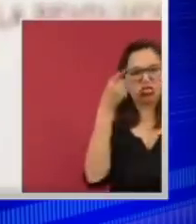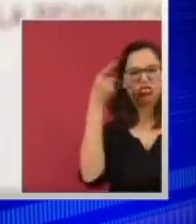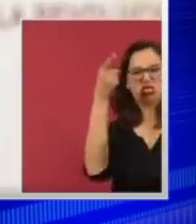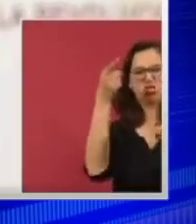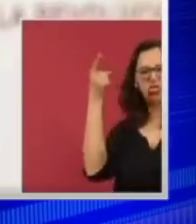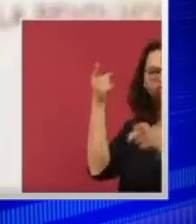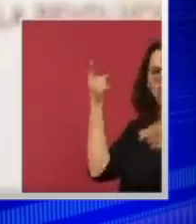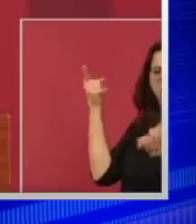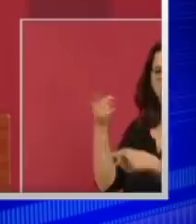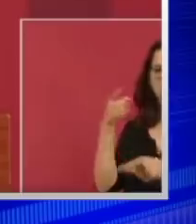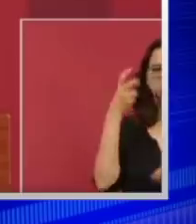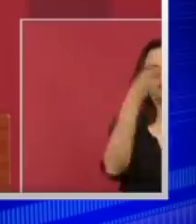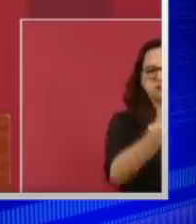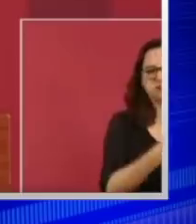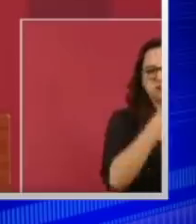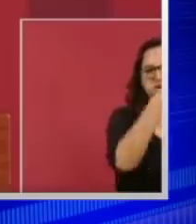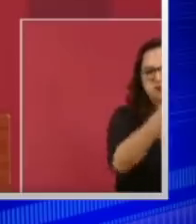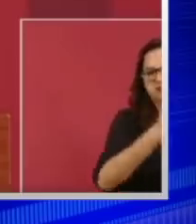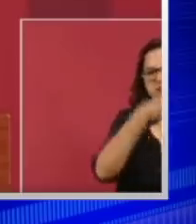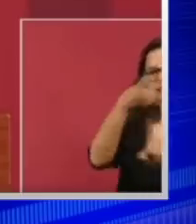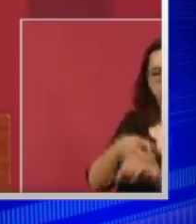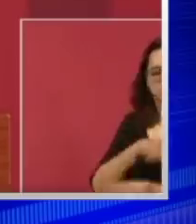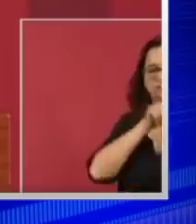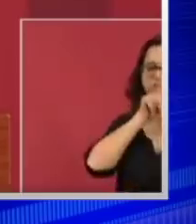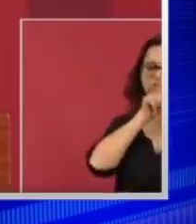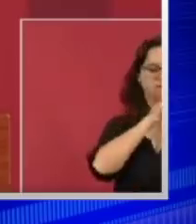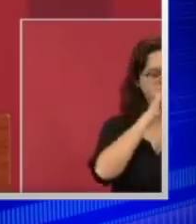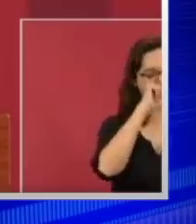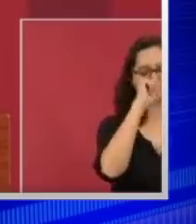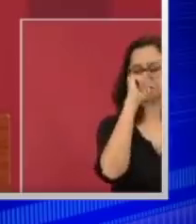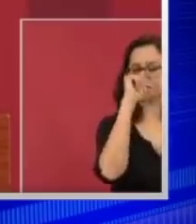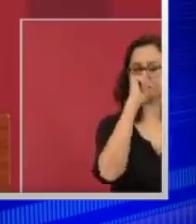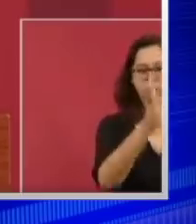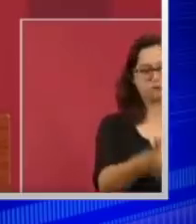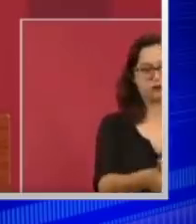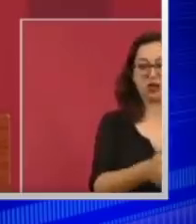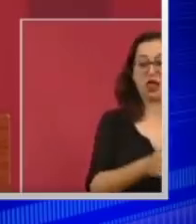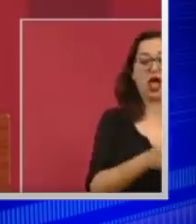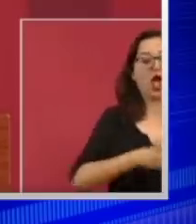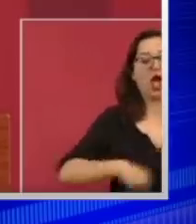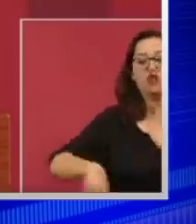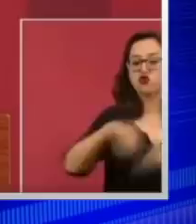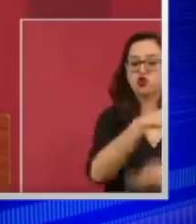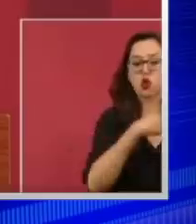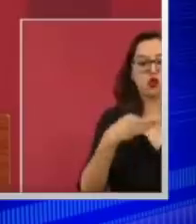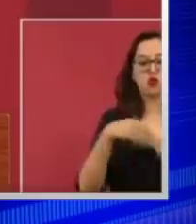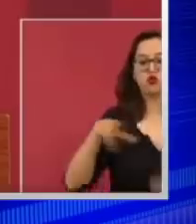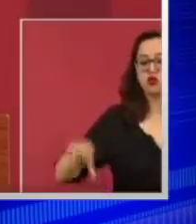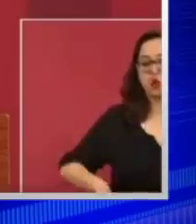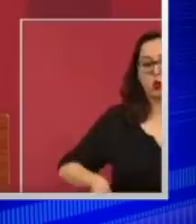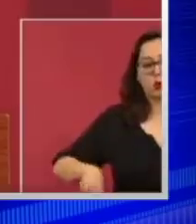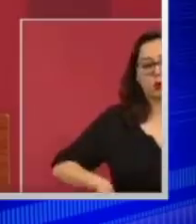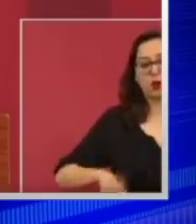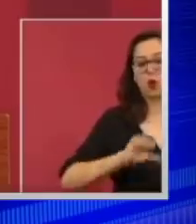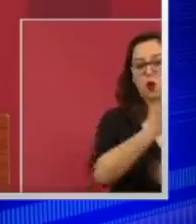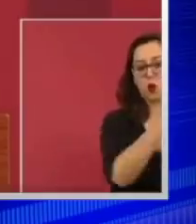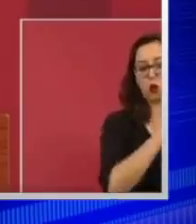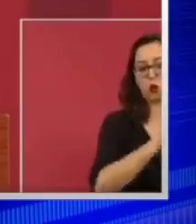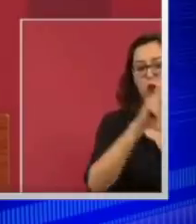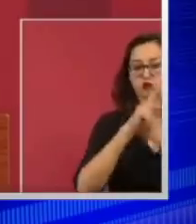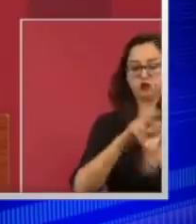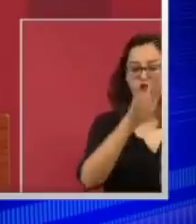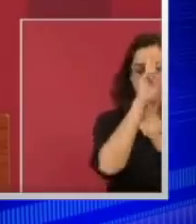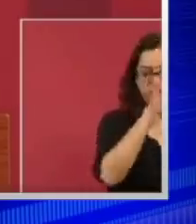a ningún indulto ya ningún gobierno extranjero le tenemos mucho respeto al presidente de